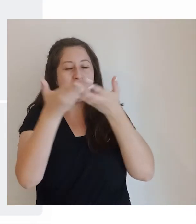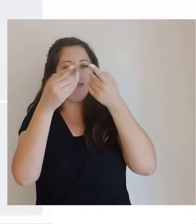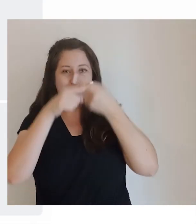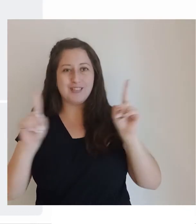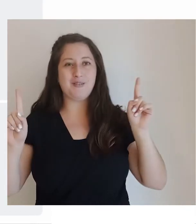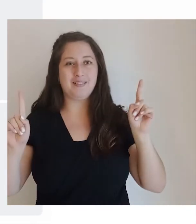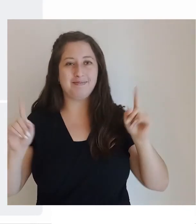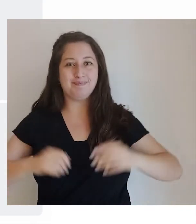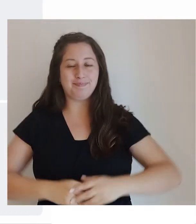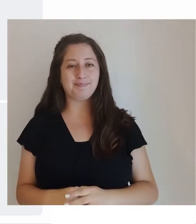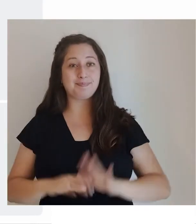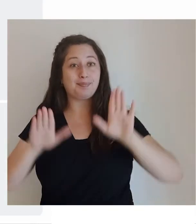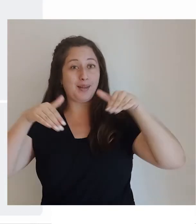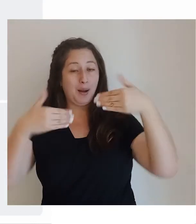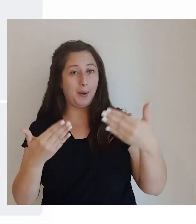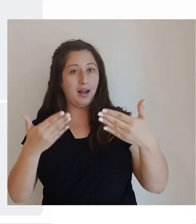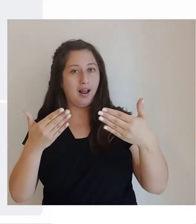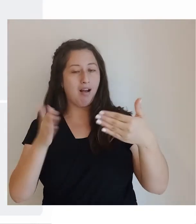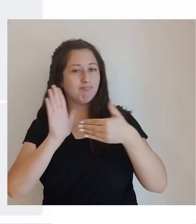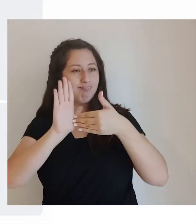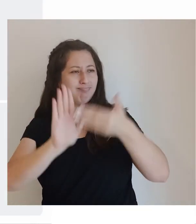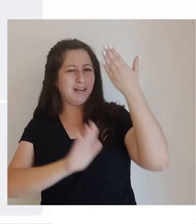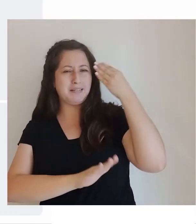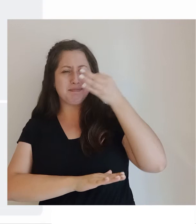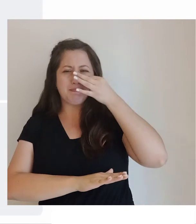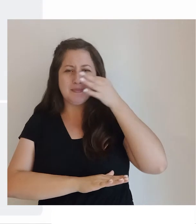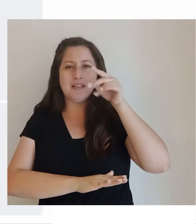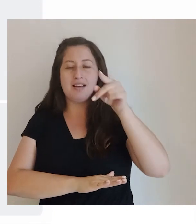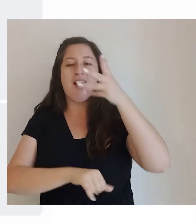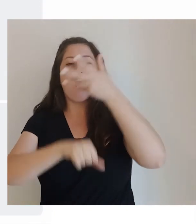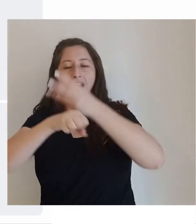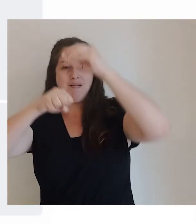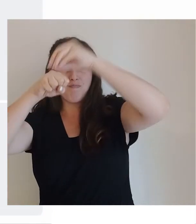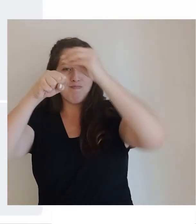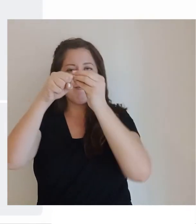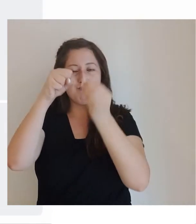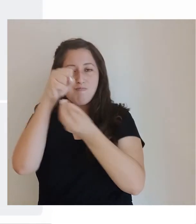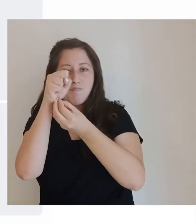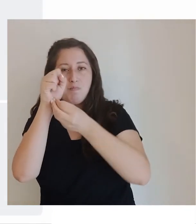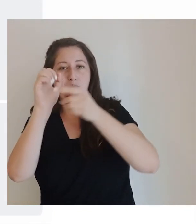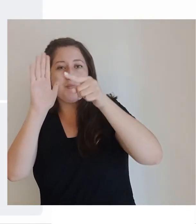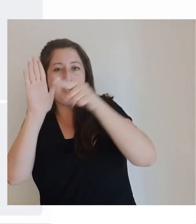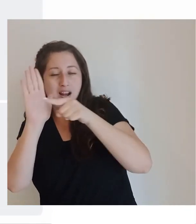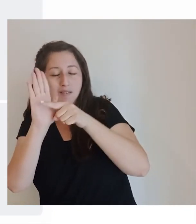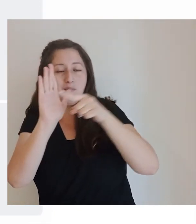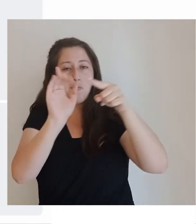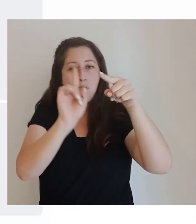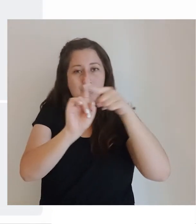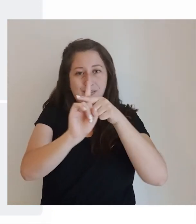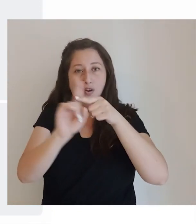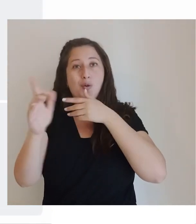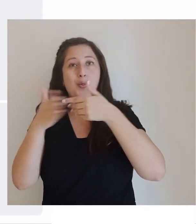corrobora que se forman unos polos de carga positiva y negativa en la molécula de fluoruro de